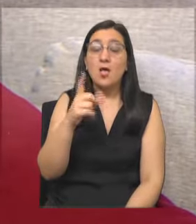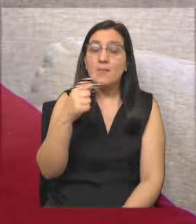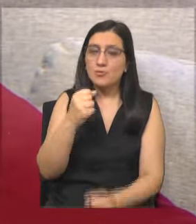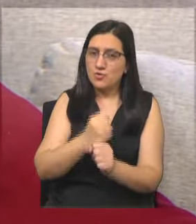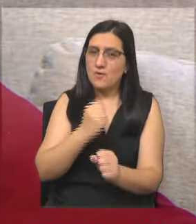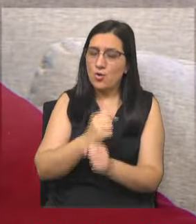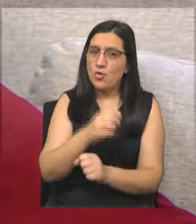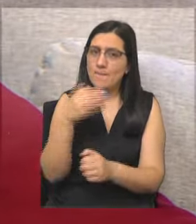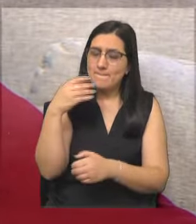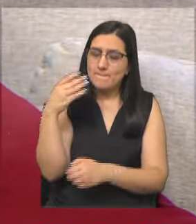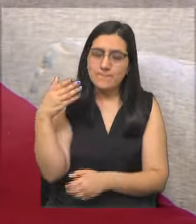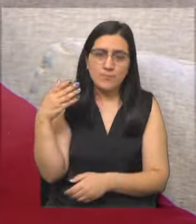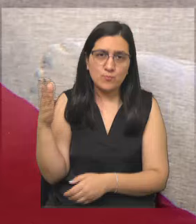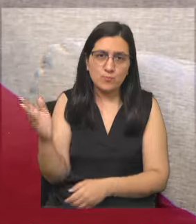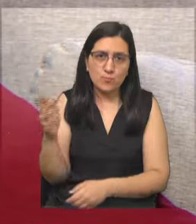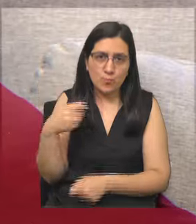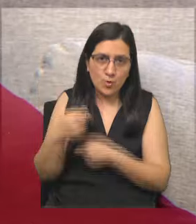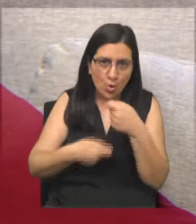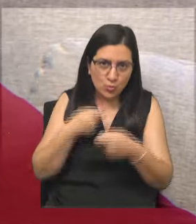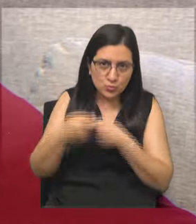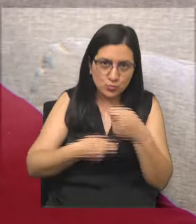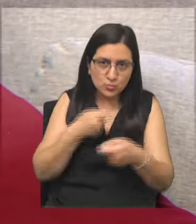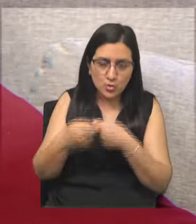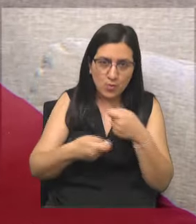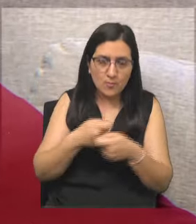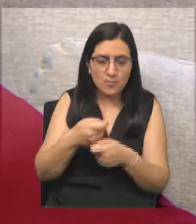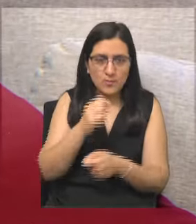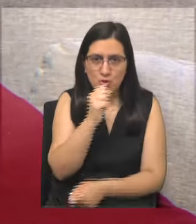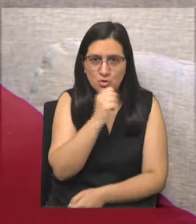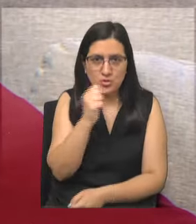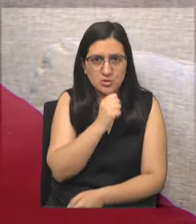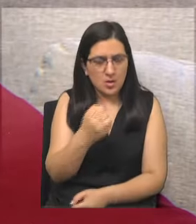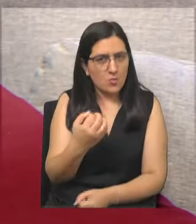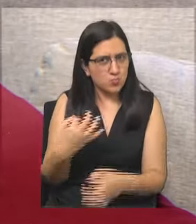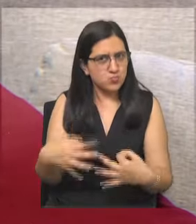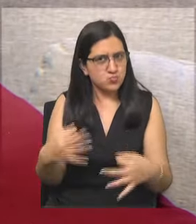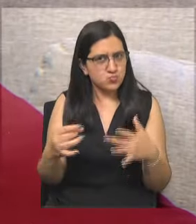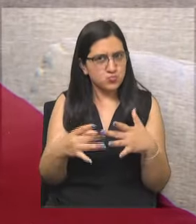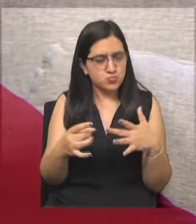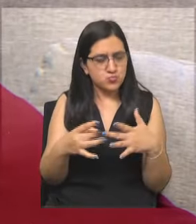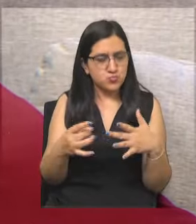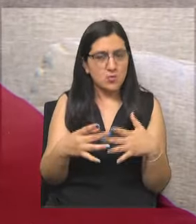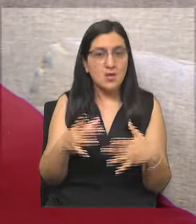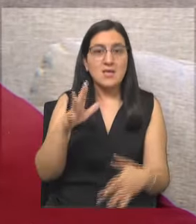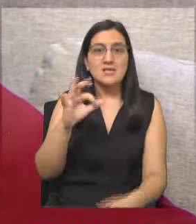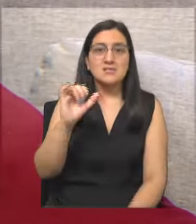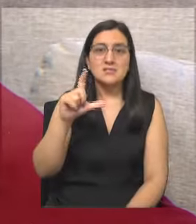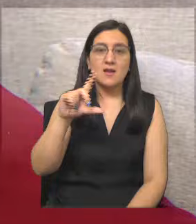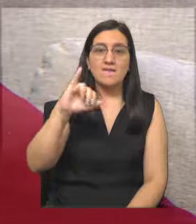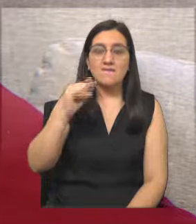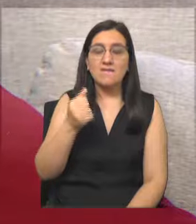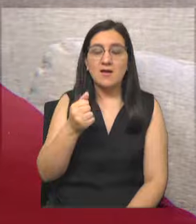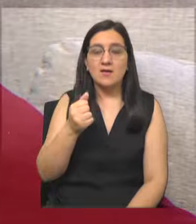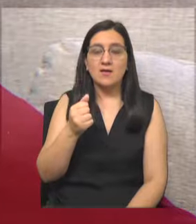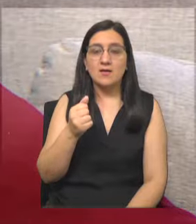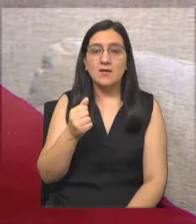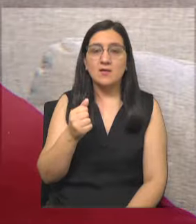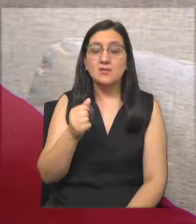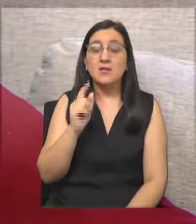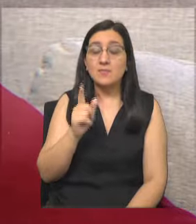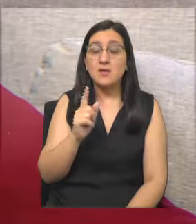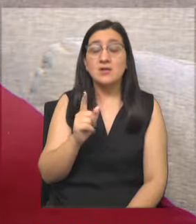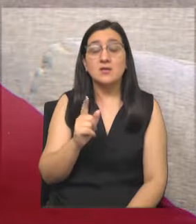y de investigación muy fuerte. Lucas Silva, por supuesto, que es además de cabeza de La Diaria, cabeza de un libro en el que